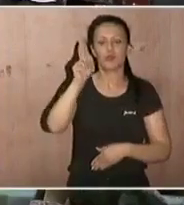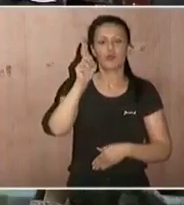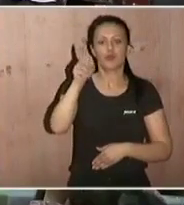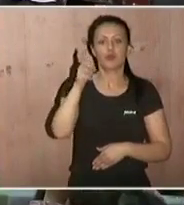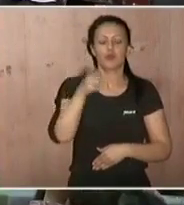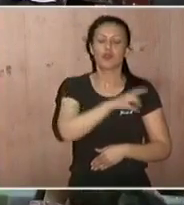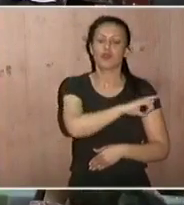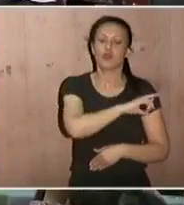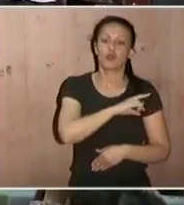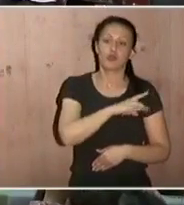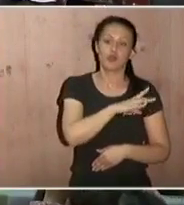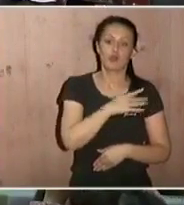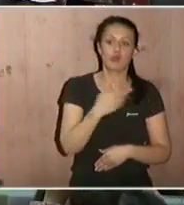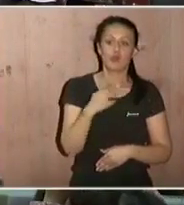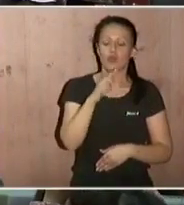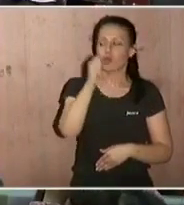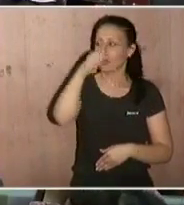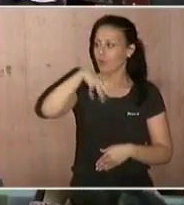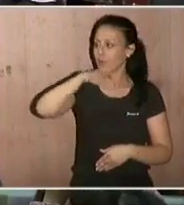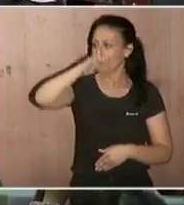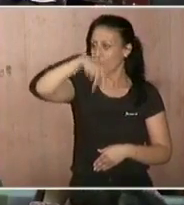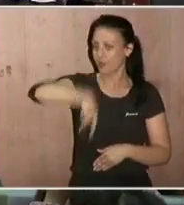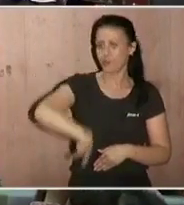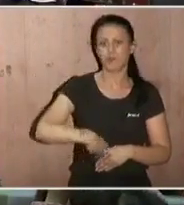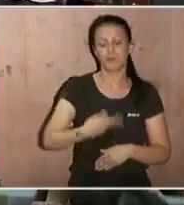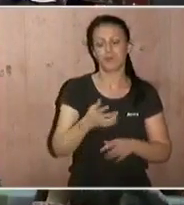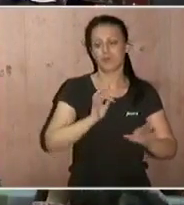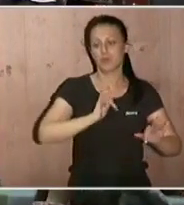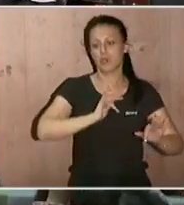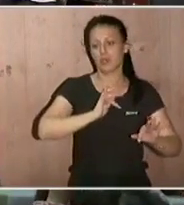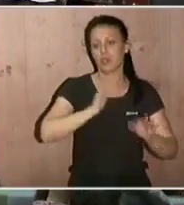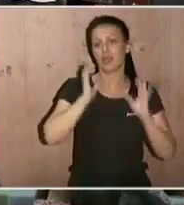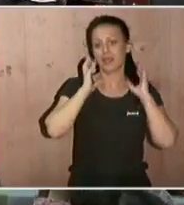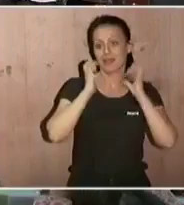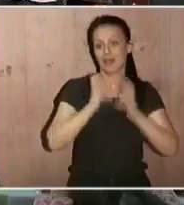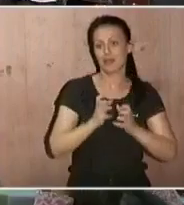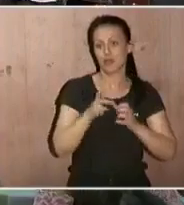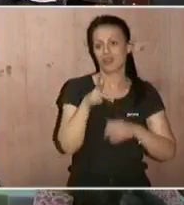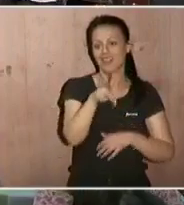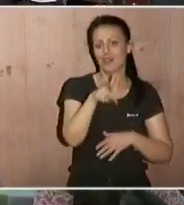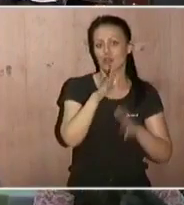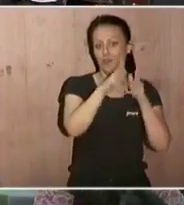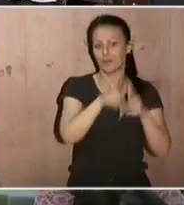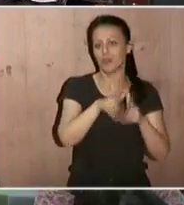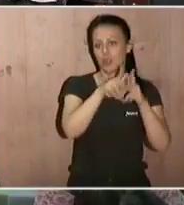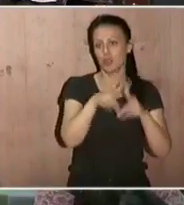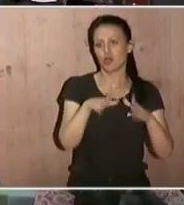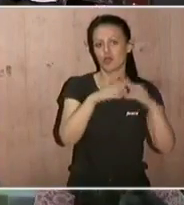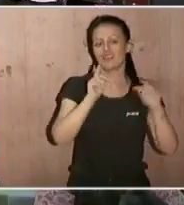doctor Fernando López Ramón, catedrático de Derecho Administrativo de la Universidad de Zaragoza.